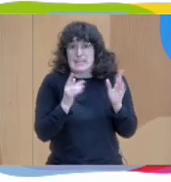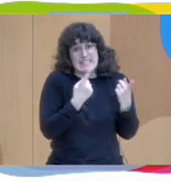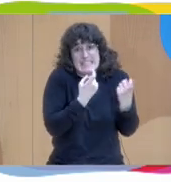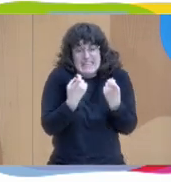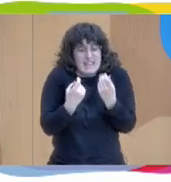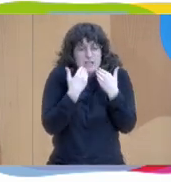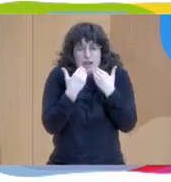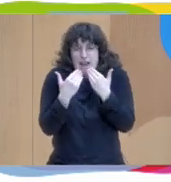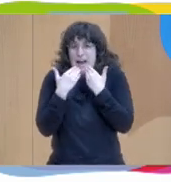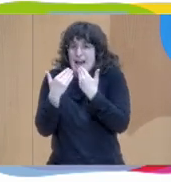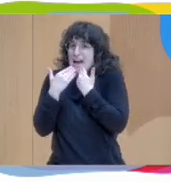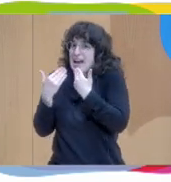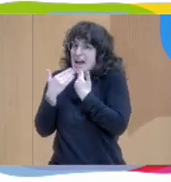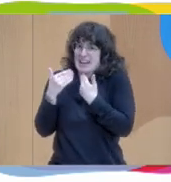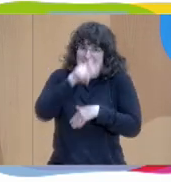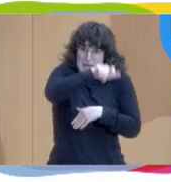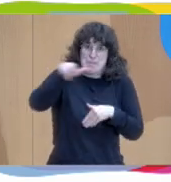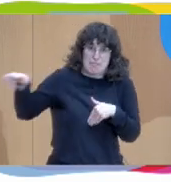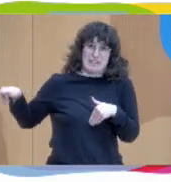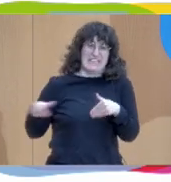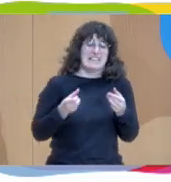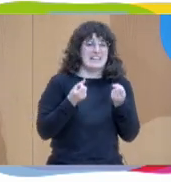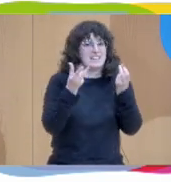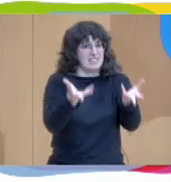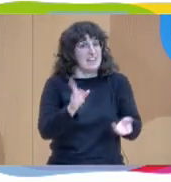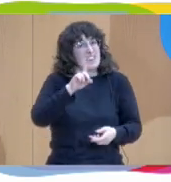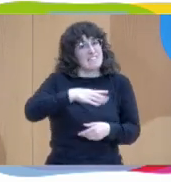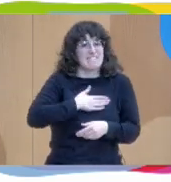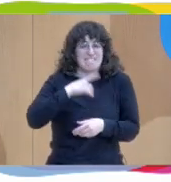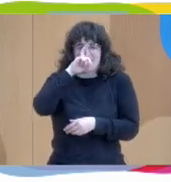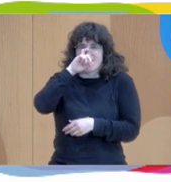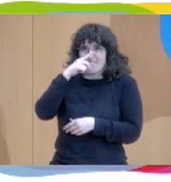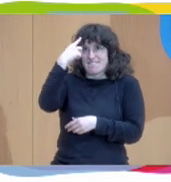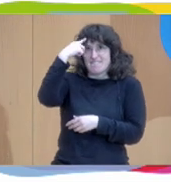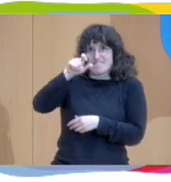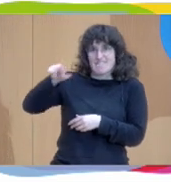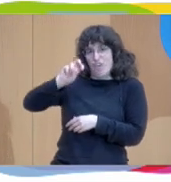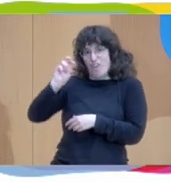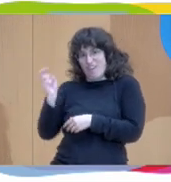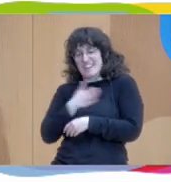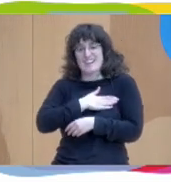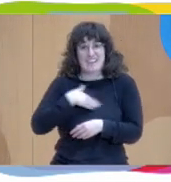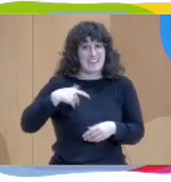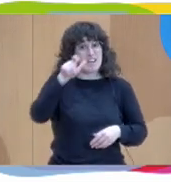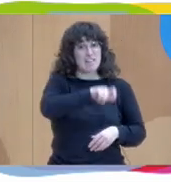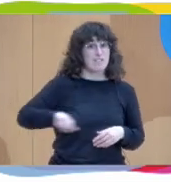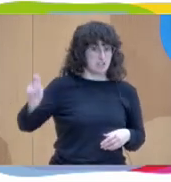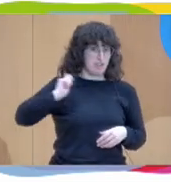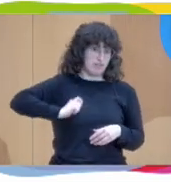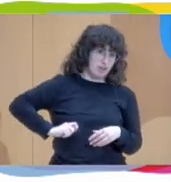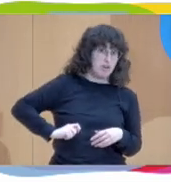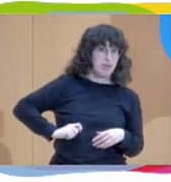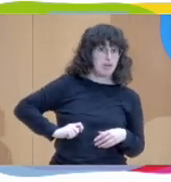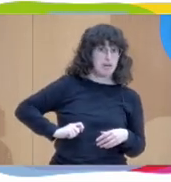agradecer a muchas personas y recordar también a otras quiero eh recordar a todas y a todos los profesionales eh que